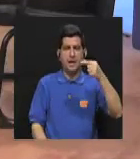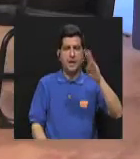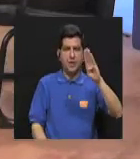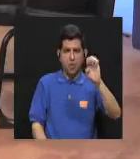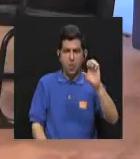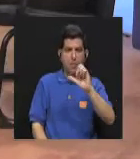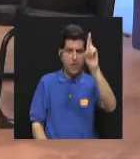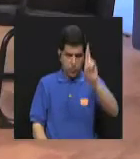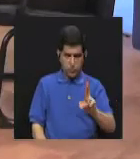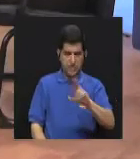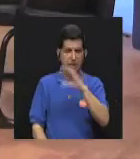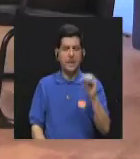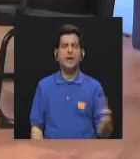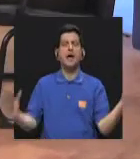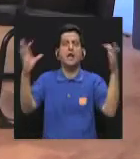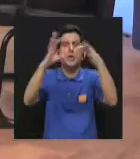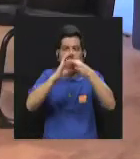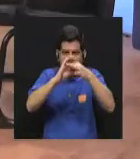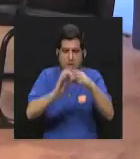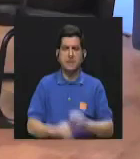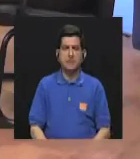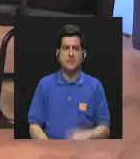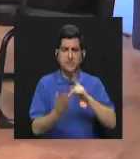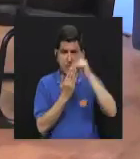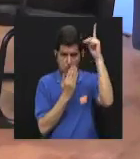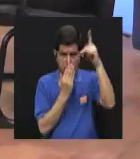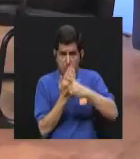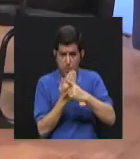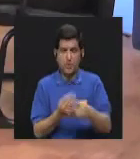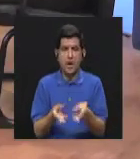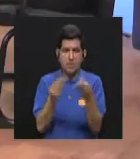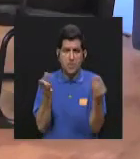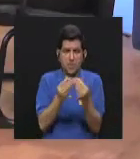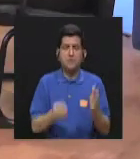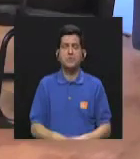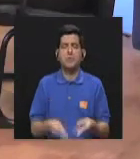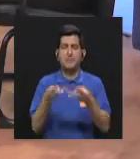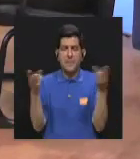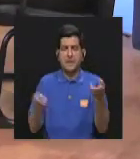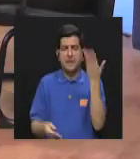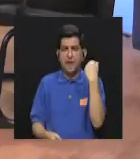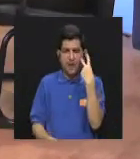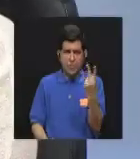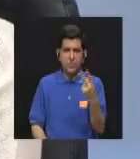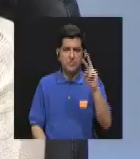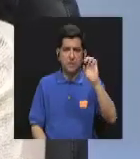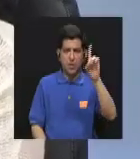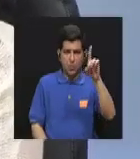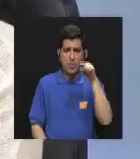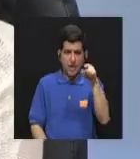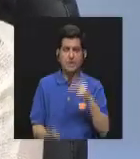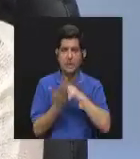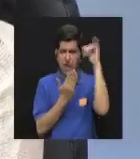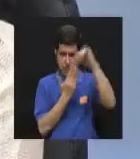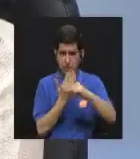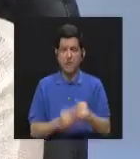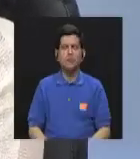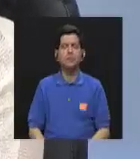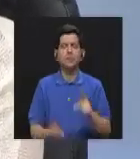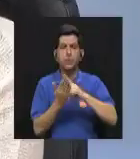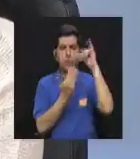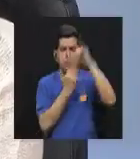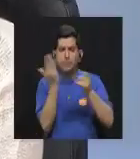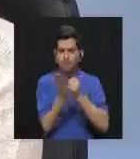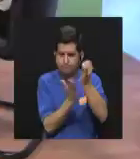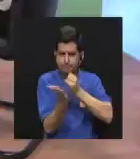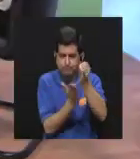Rica y cómo es que se liga el programa de producción de material audiovisual de la UNED a este proyecto. Este es un